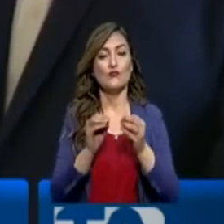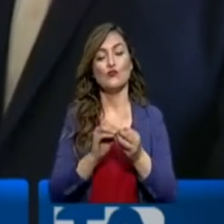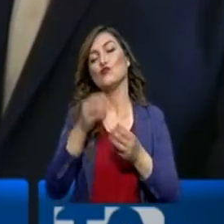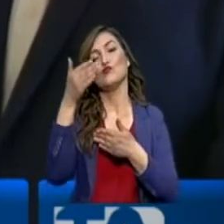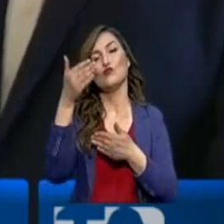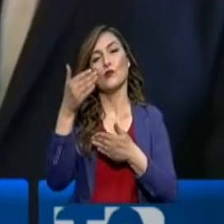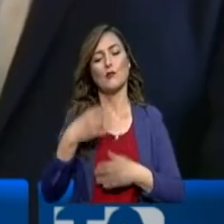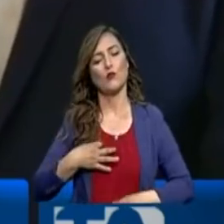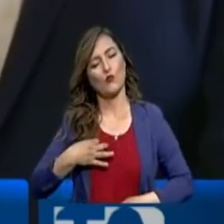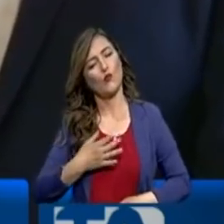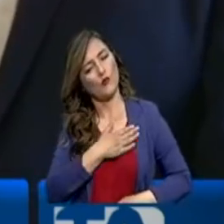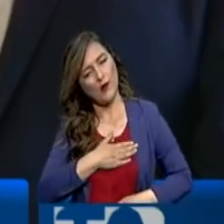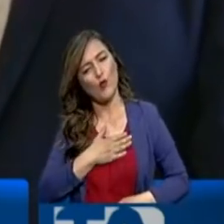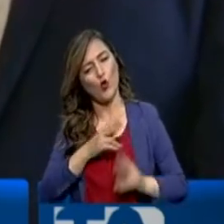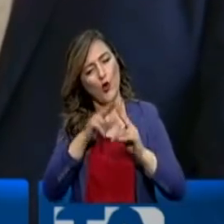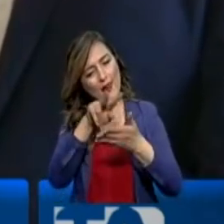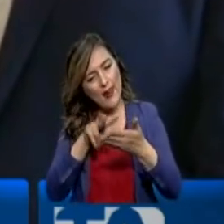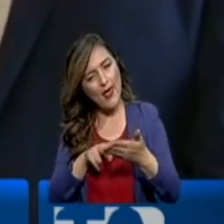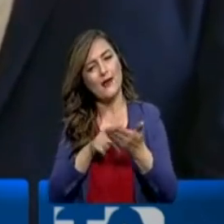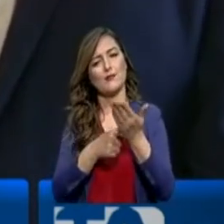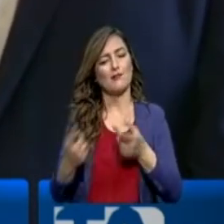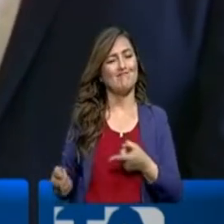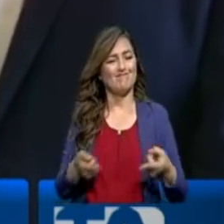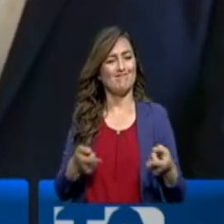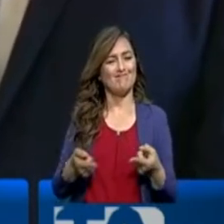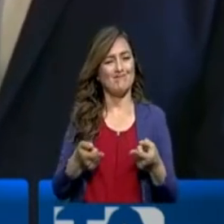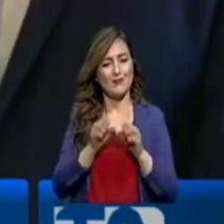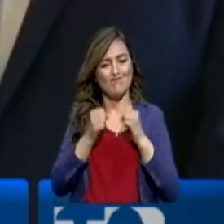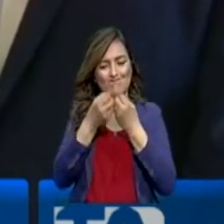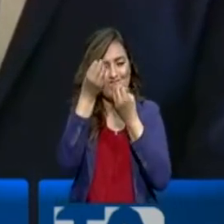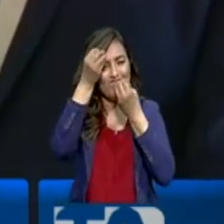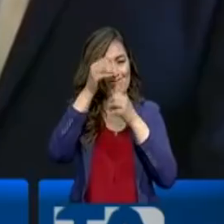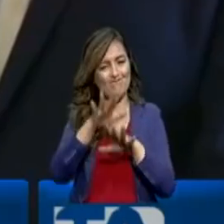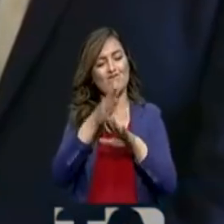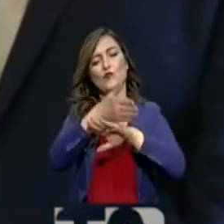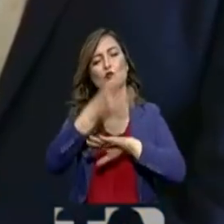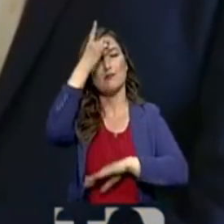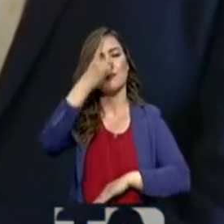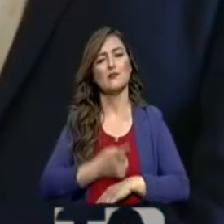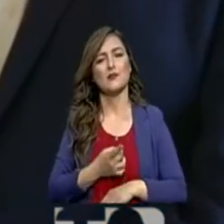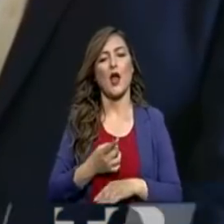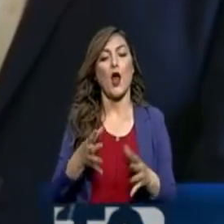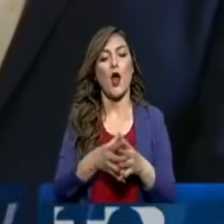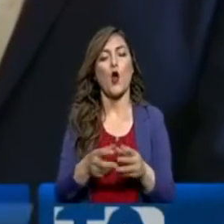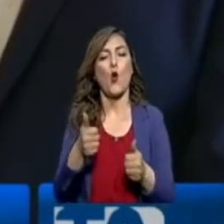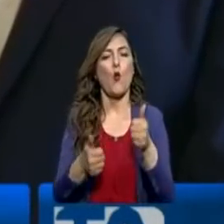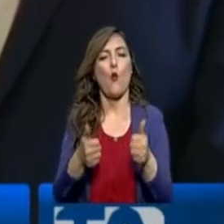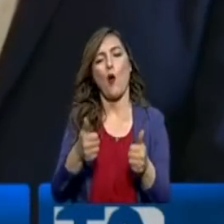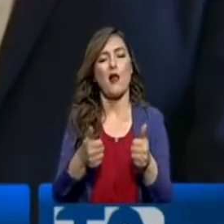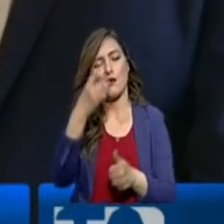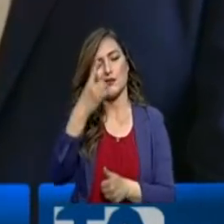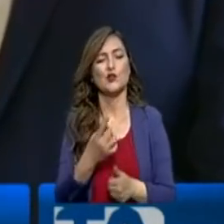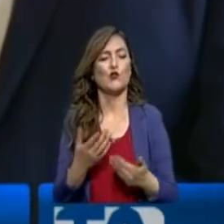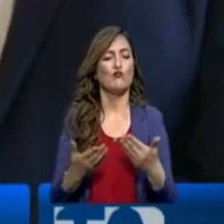legislativas a conocerlo, a debatirlo, a discutirlo, a que socialicemos y en función de eso establezcamos cuál va a ser el camino para que este proyecto de ley, que es